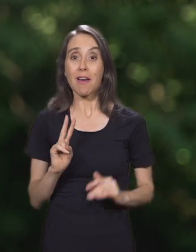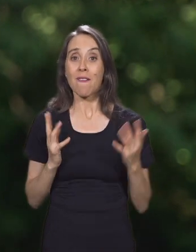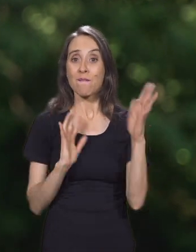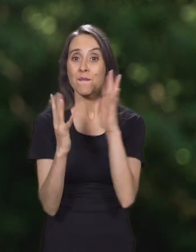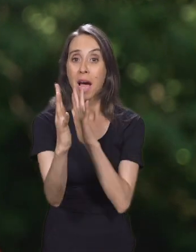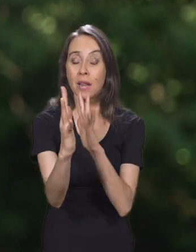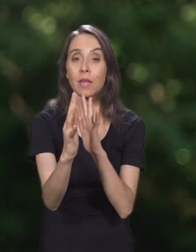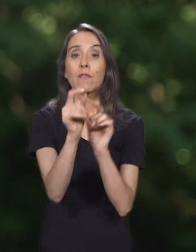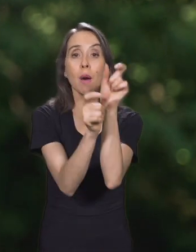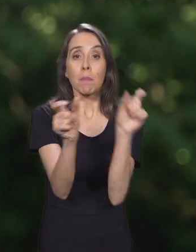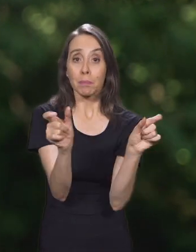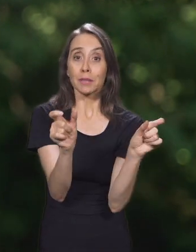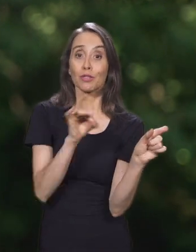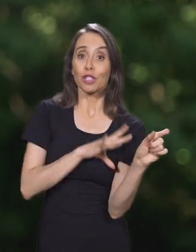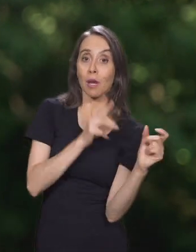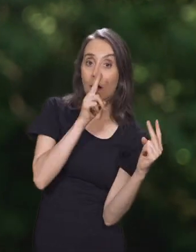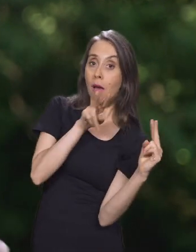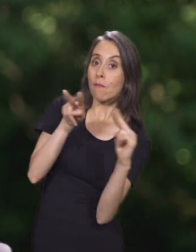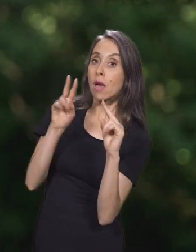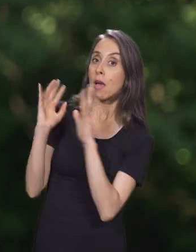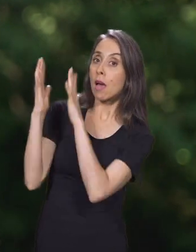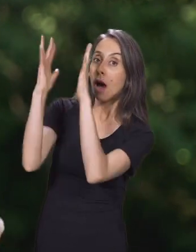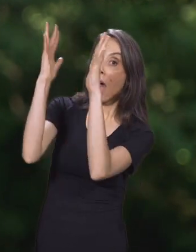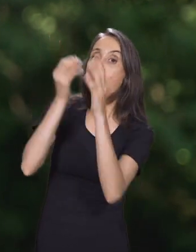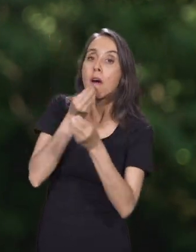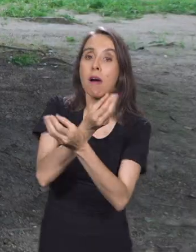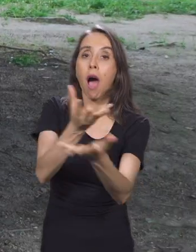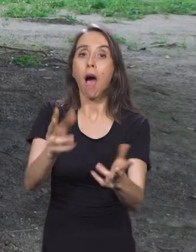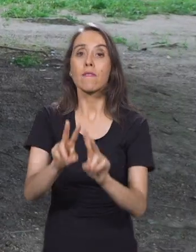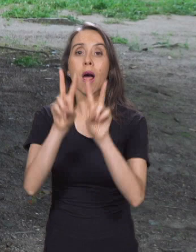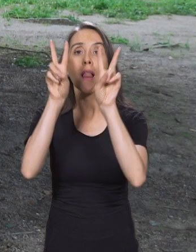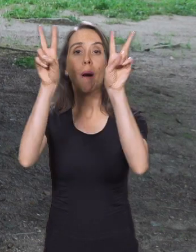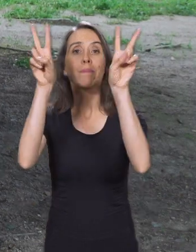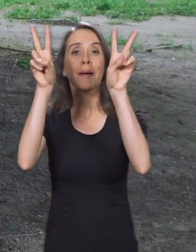chileno el mensaje de paz que estos árboles representan.